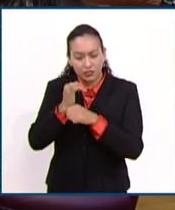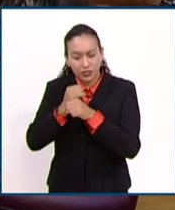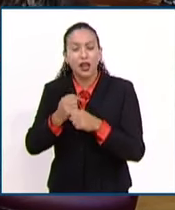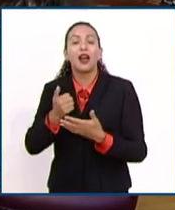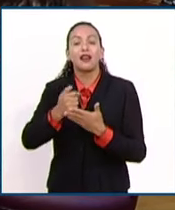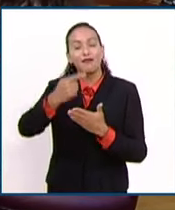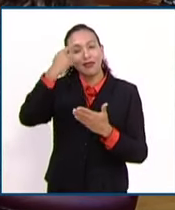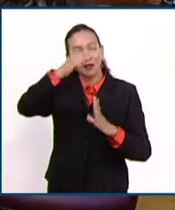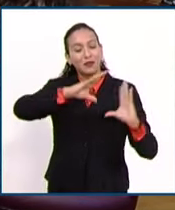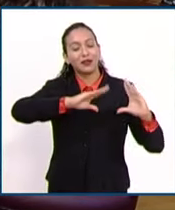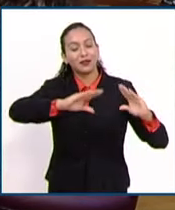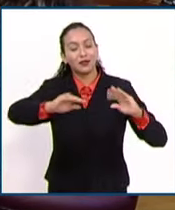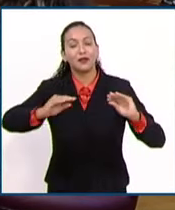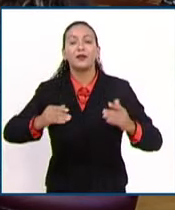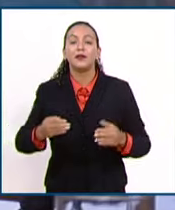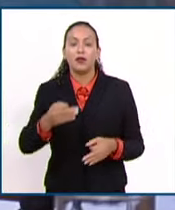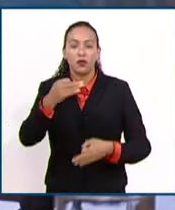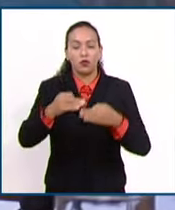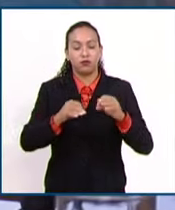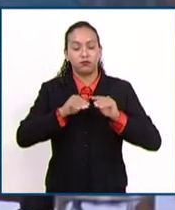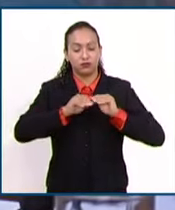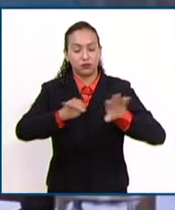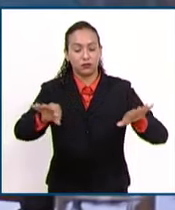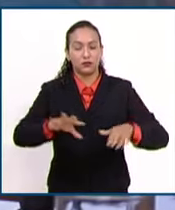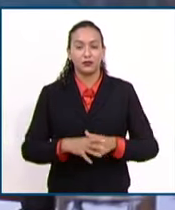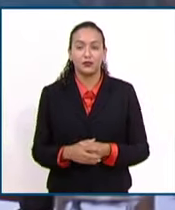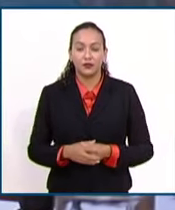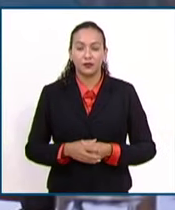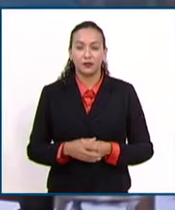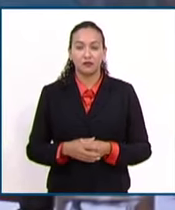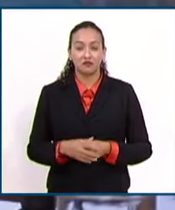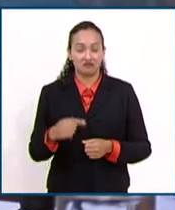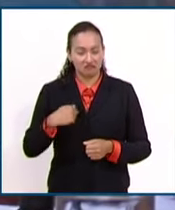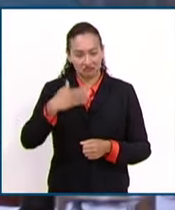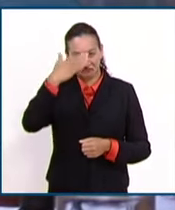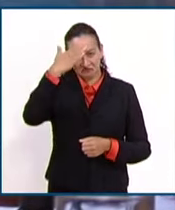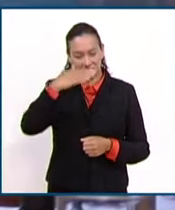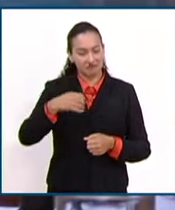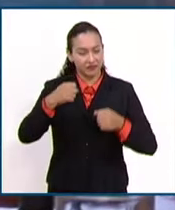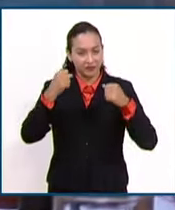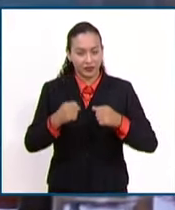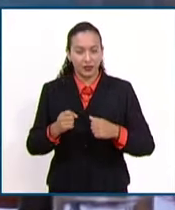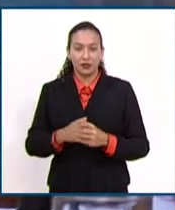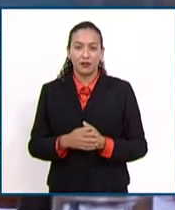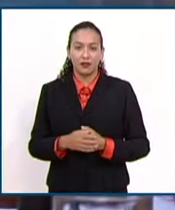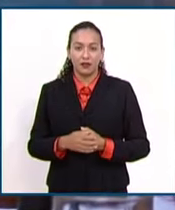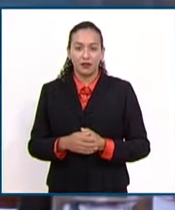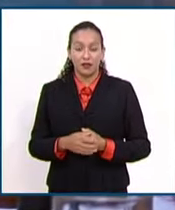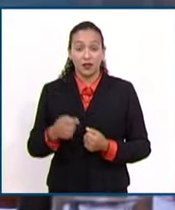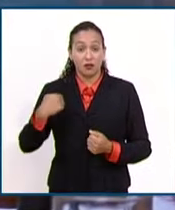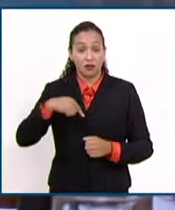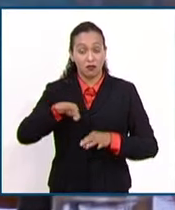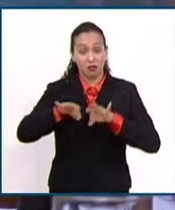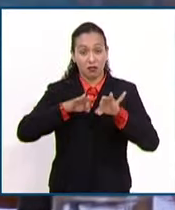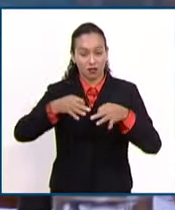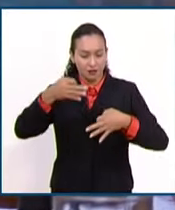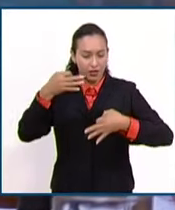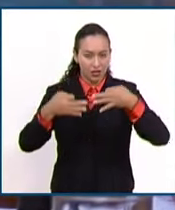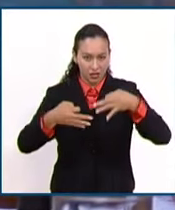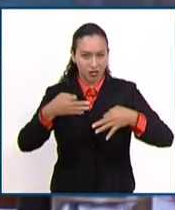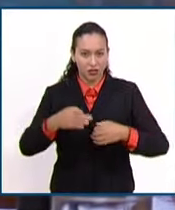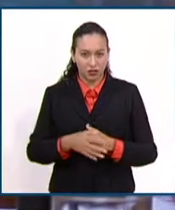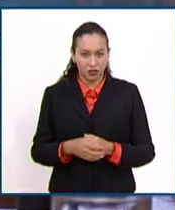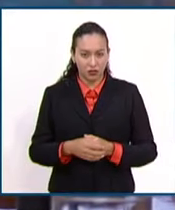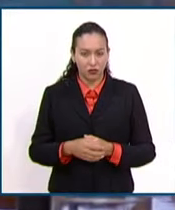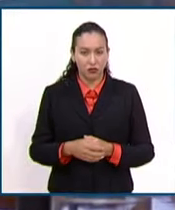en la impartición de justicia. Estoy convencida de que la mejora permanente de nuestra labor jurisdiccional,